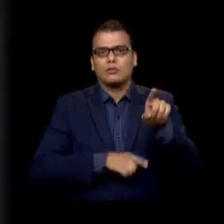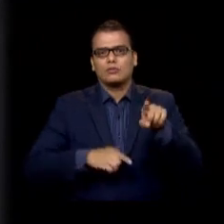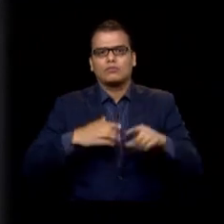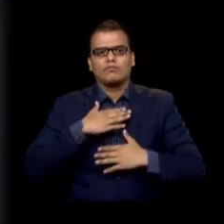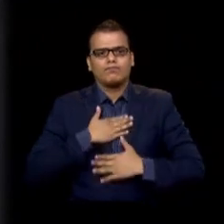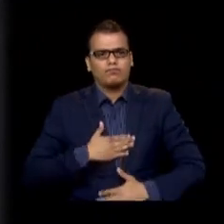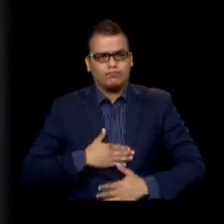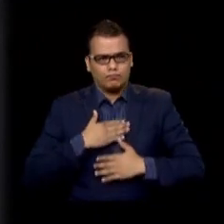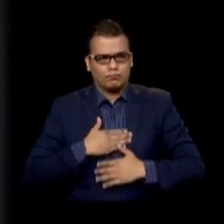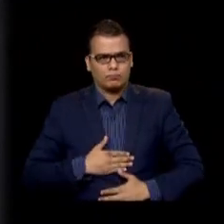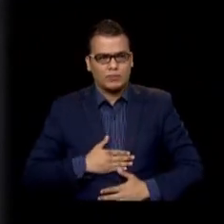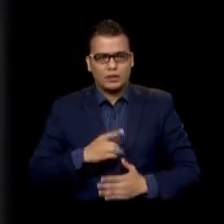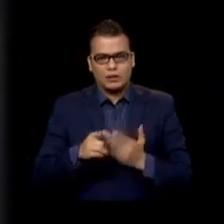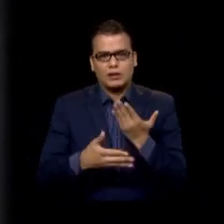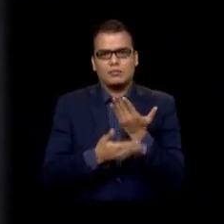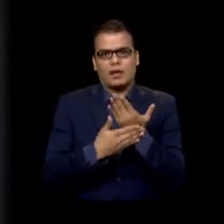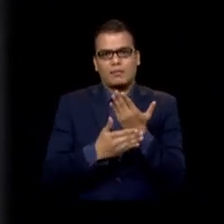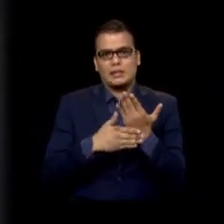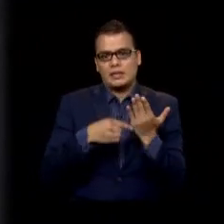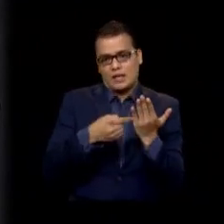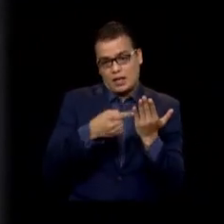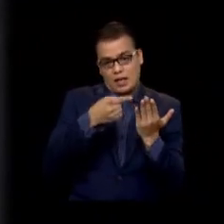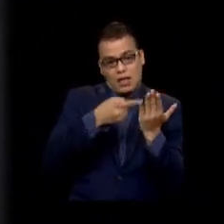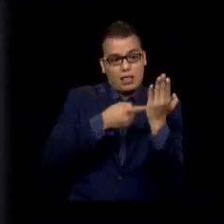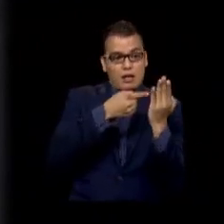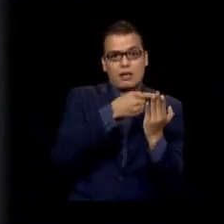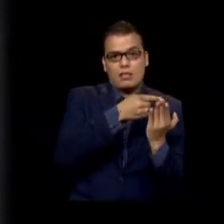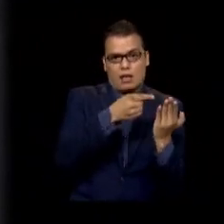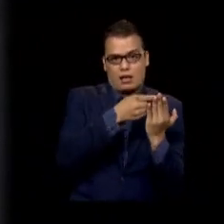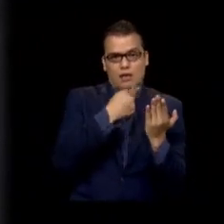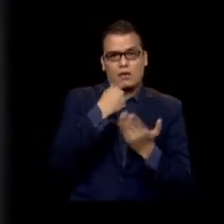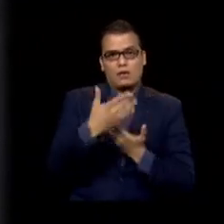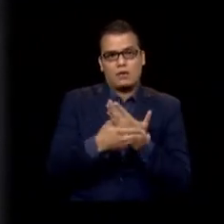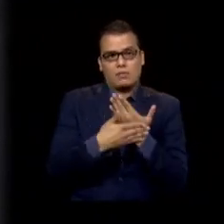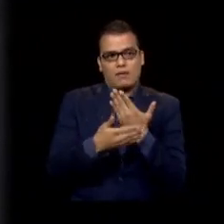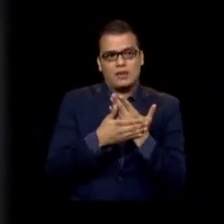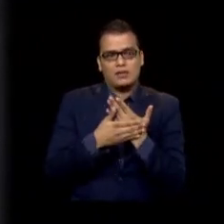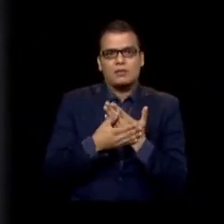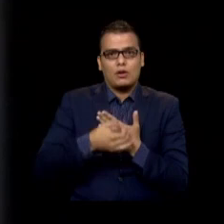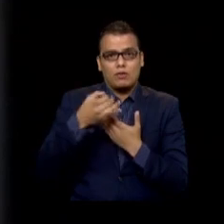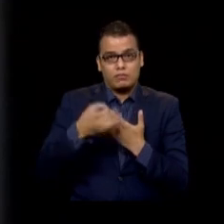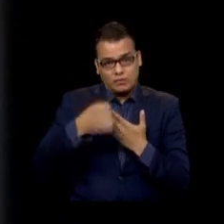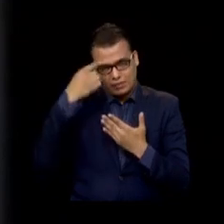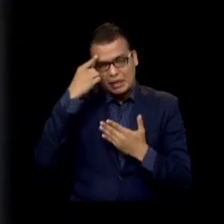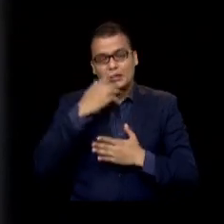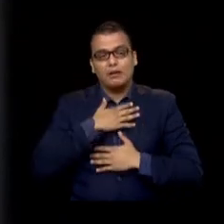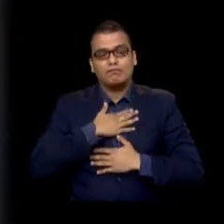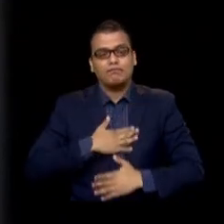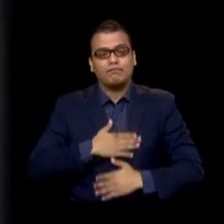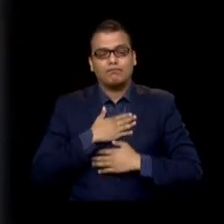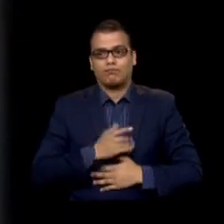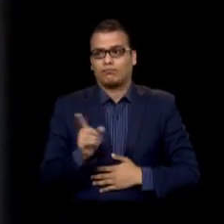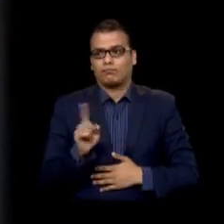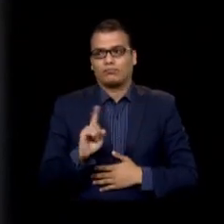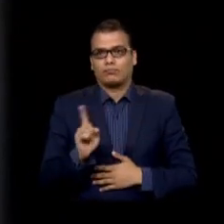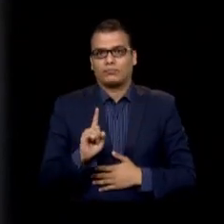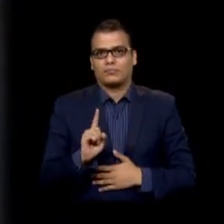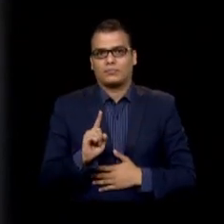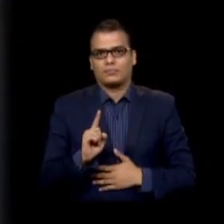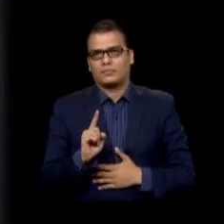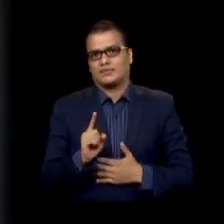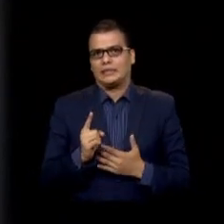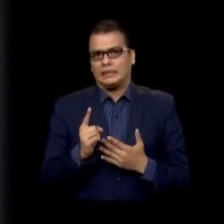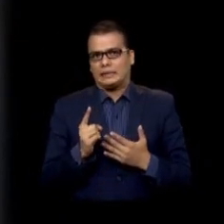porque dicen que son negativas y podría tener en proceso de incubación la enfermedad y podría estarla transmitiendo